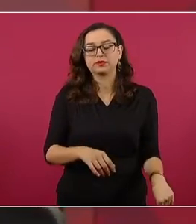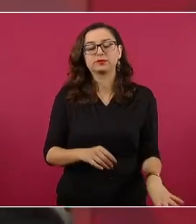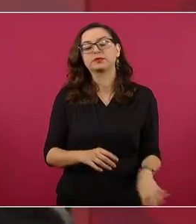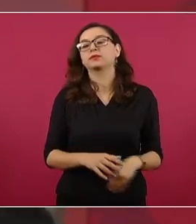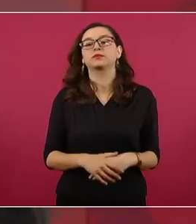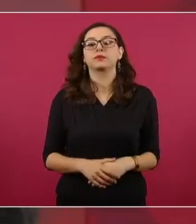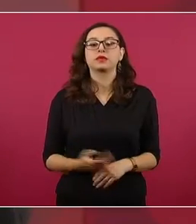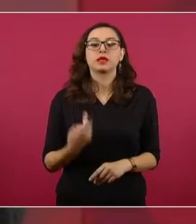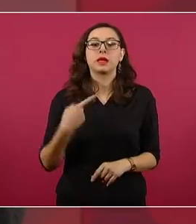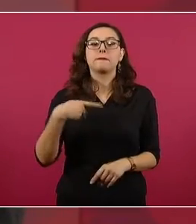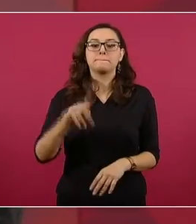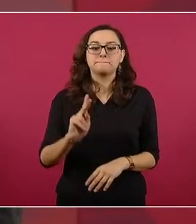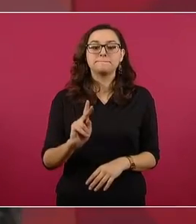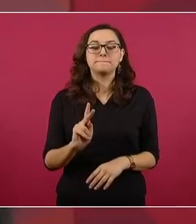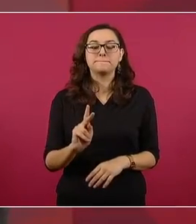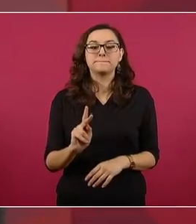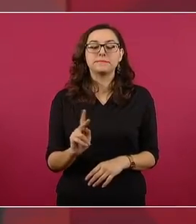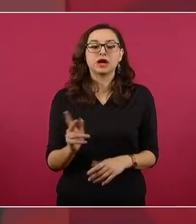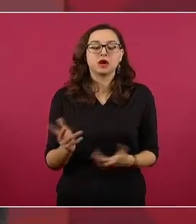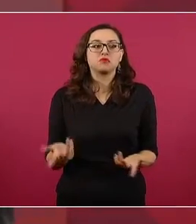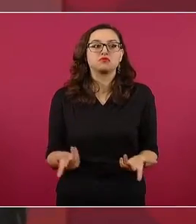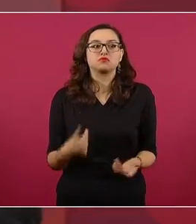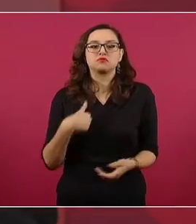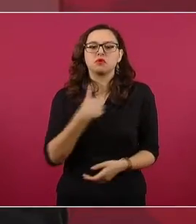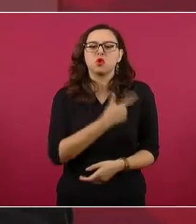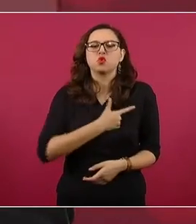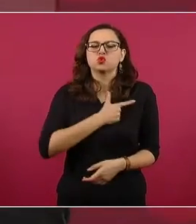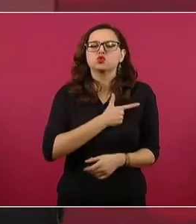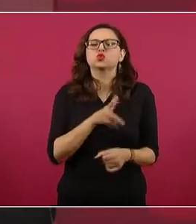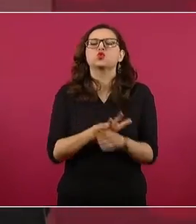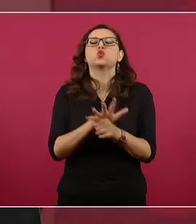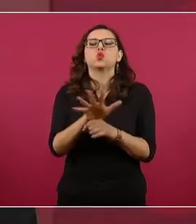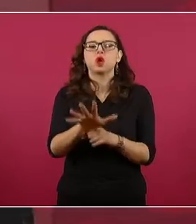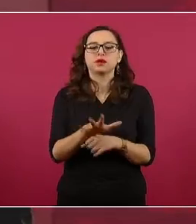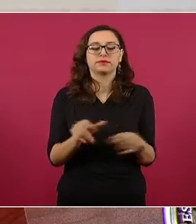tomado la decisión a partir de encuestas